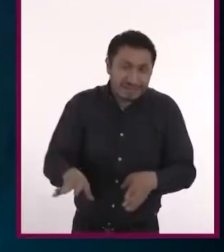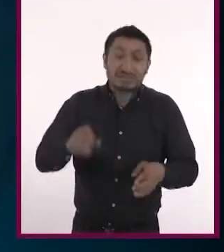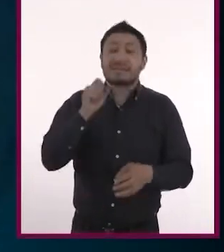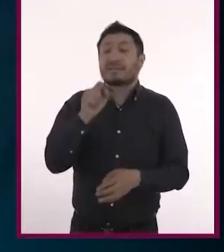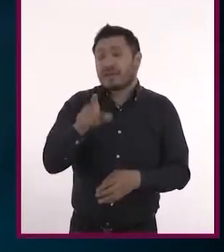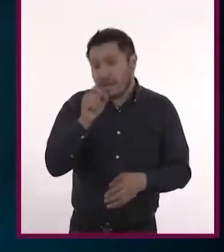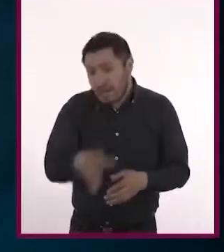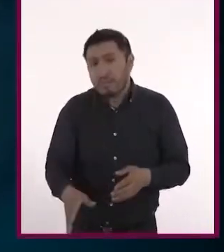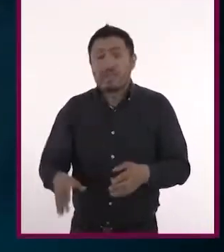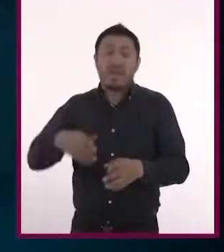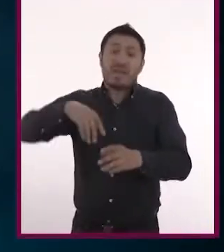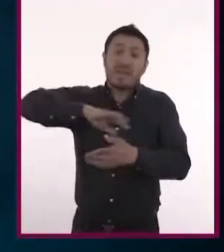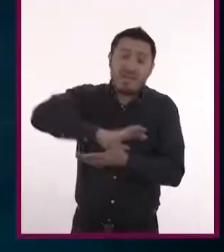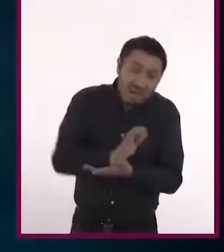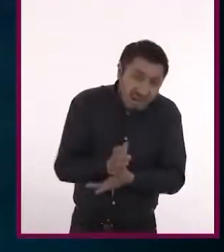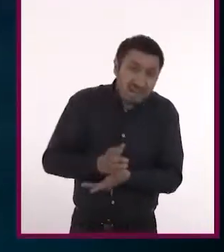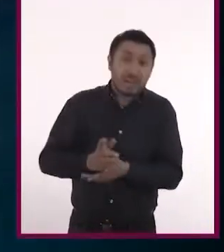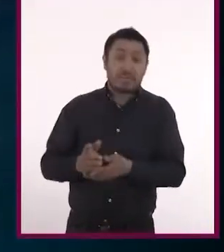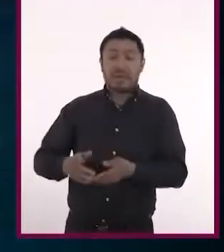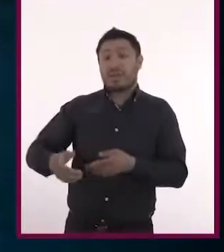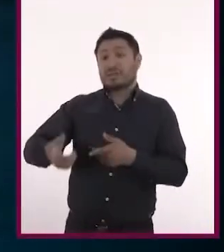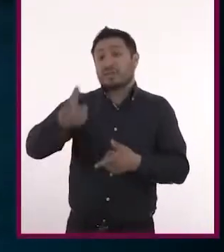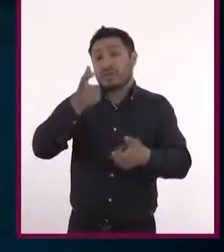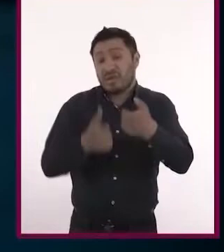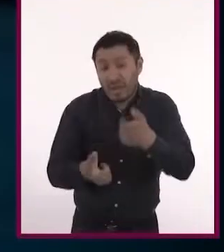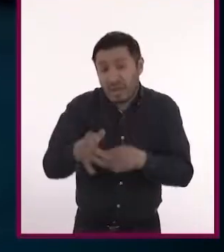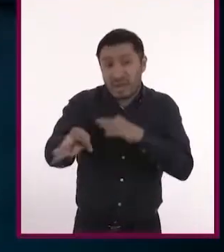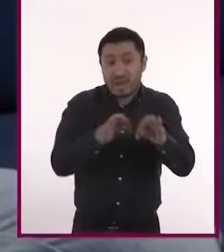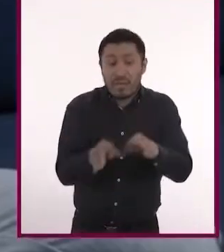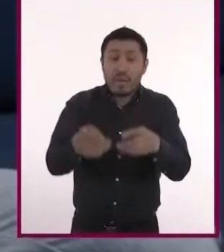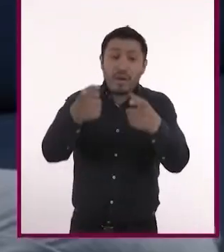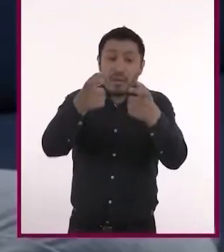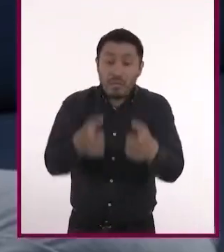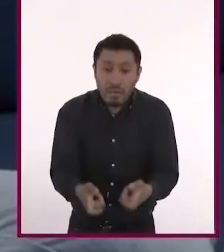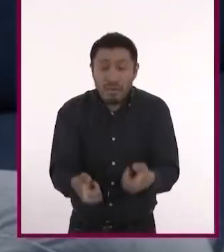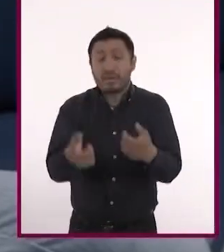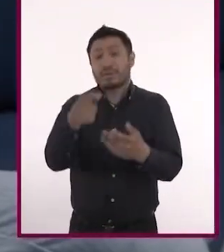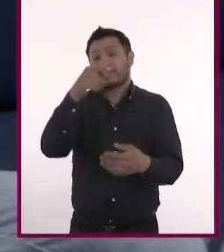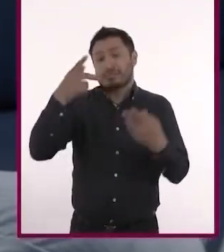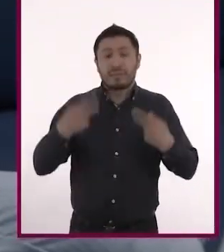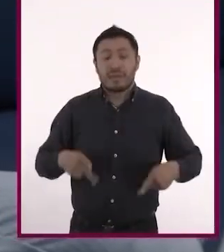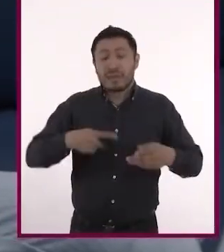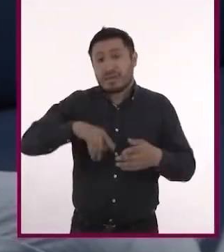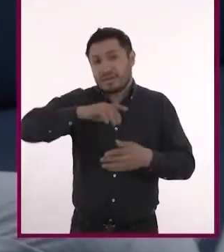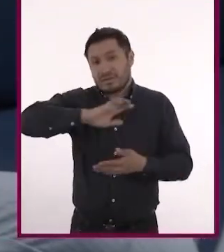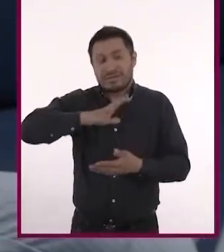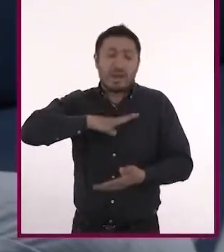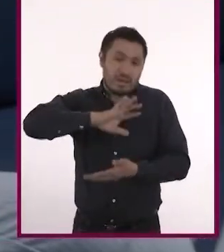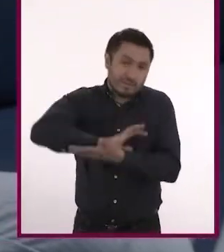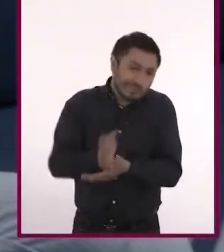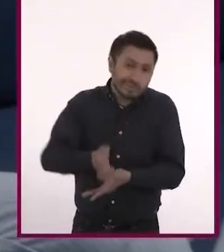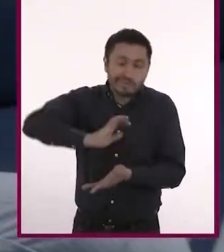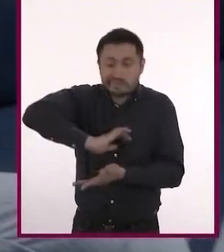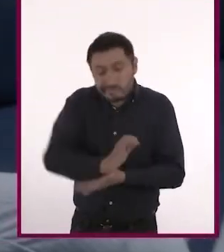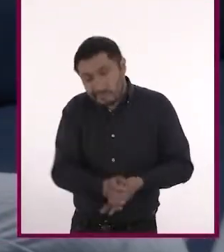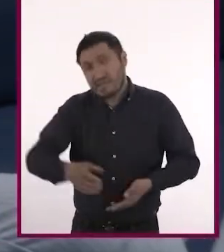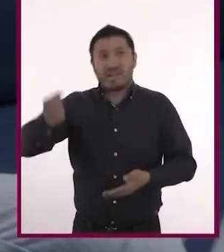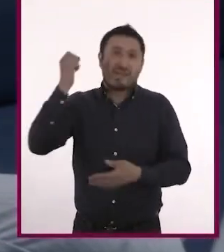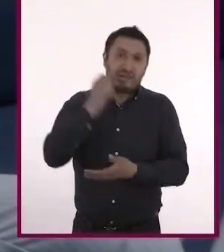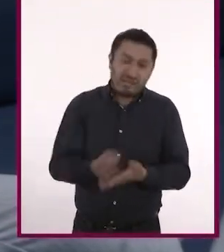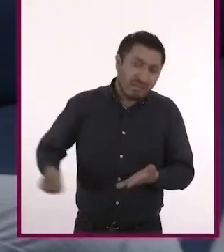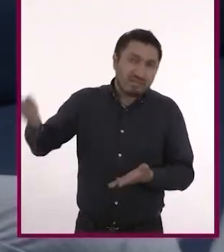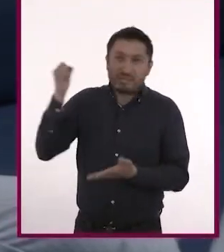marginación social, económica y laboral. Las personas con trastornos mentales sufren discriminación cotidianamente